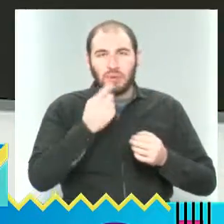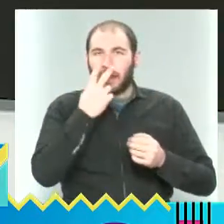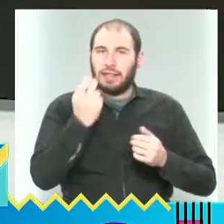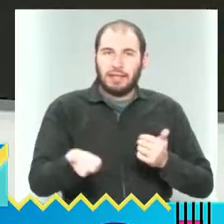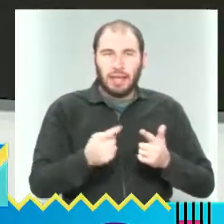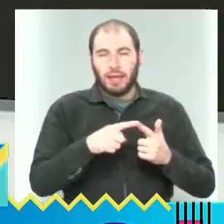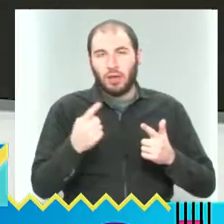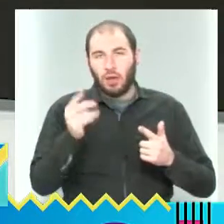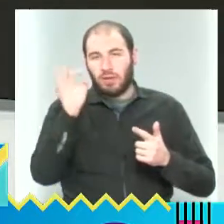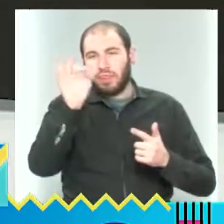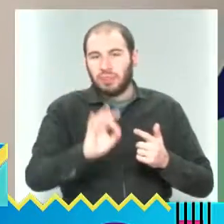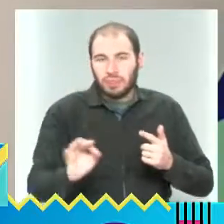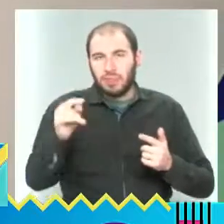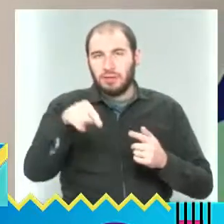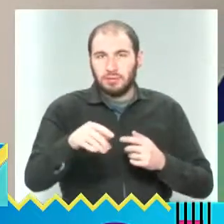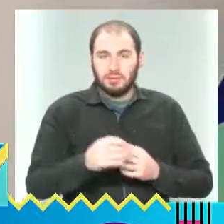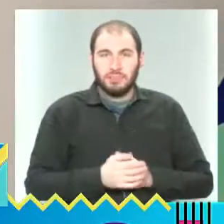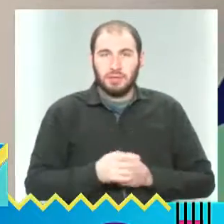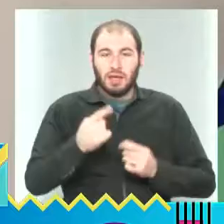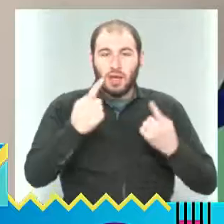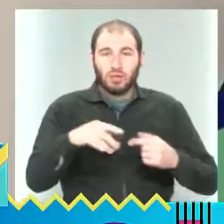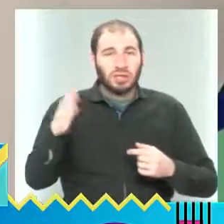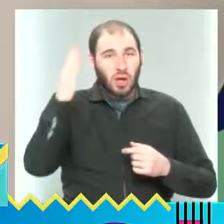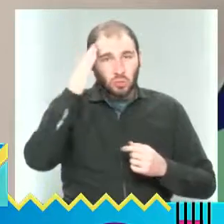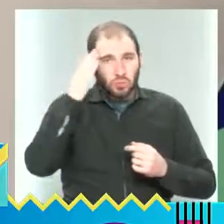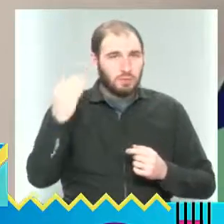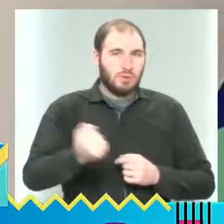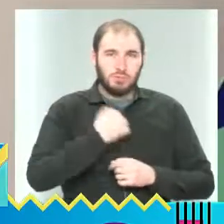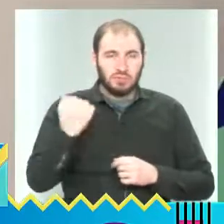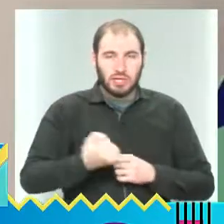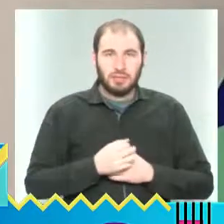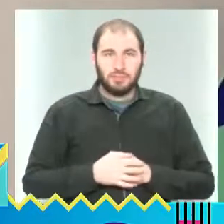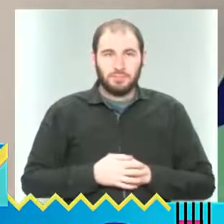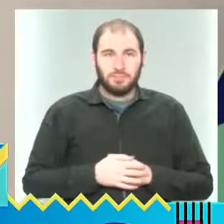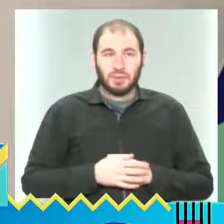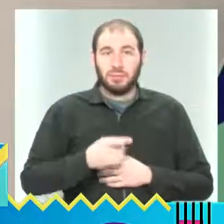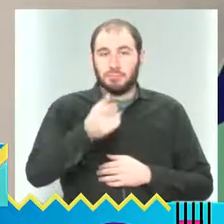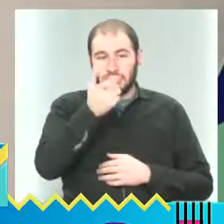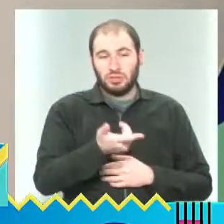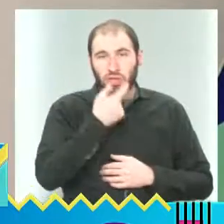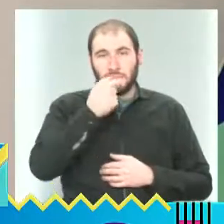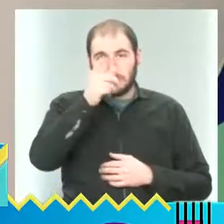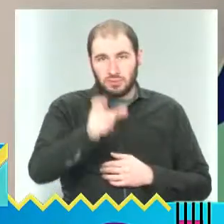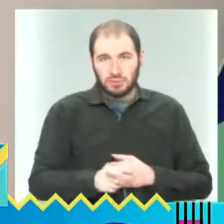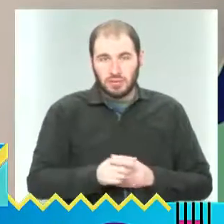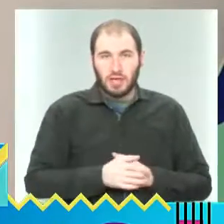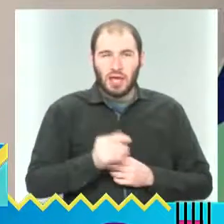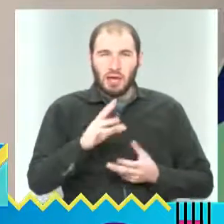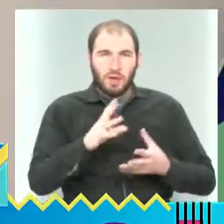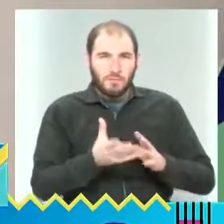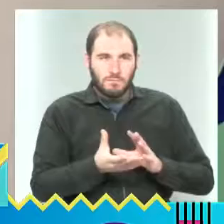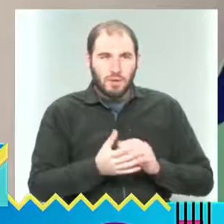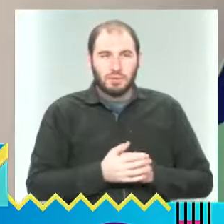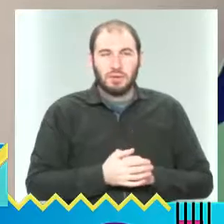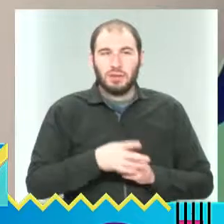y la situación estética, es un elemento cultural importante. Entonces, al mendocino, por ejemplo, hay que buscar la manera, y